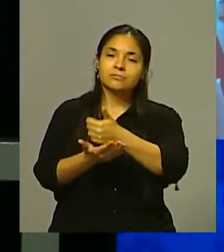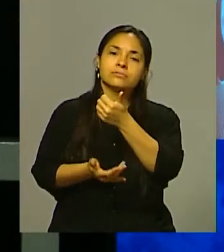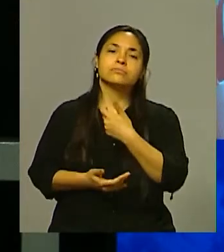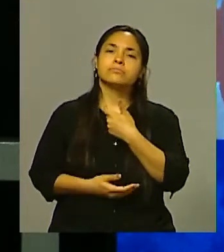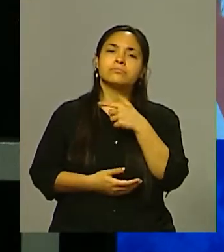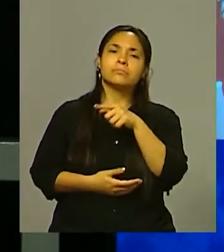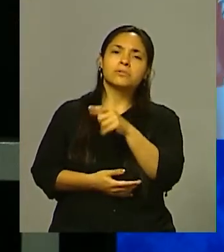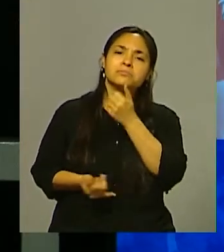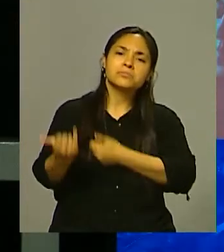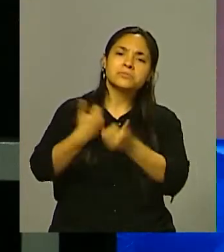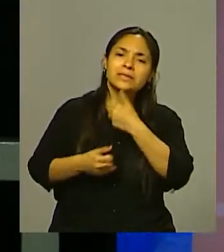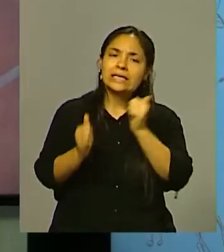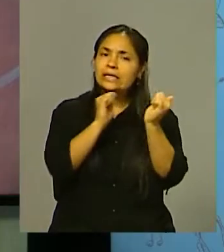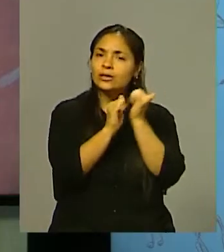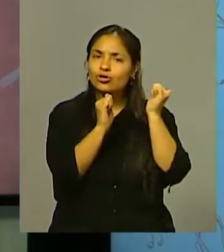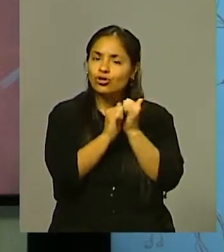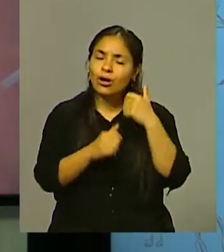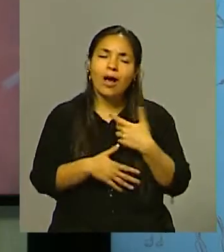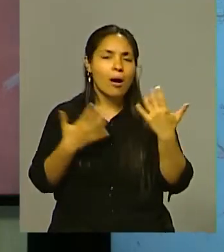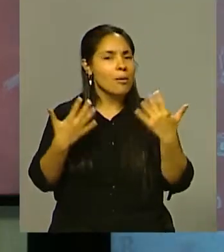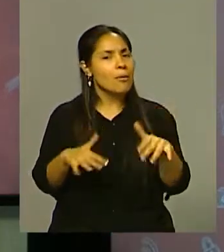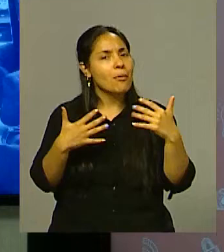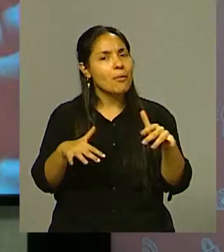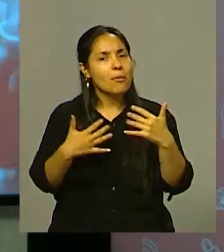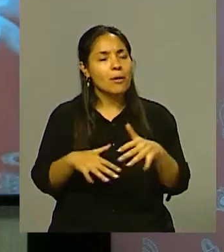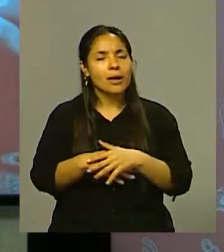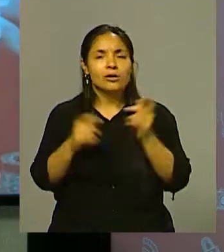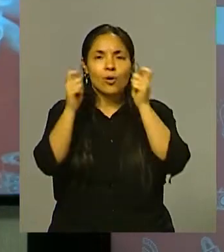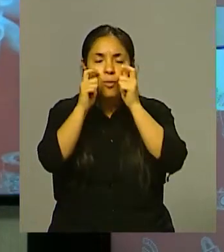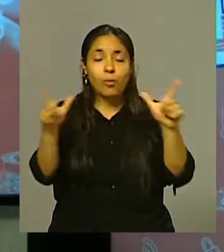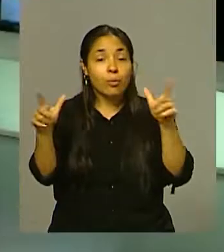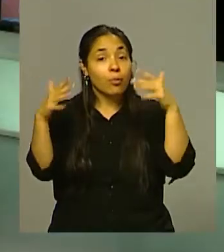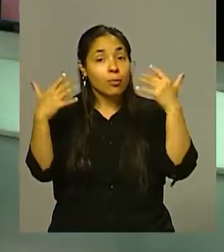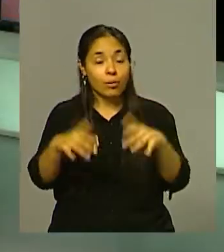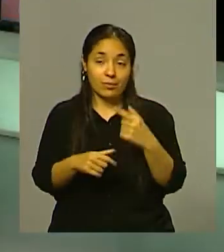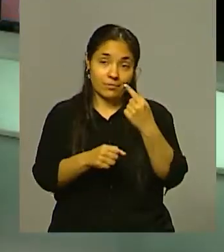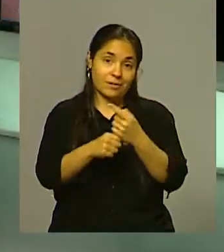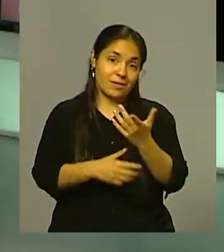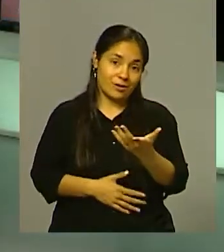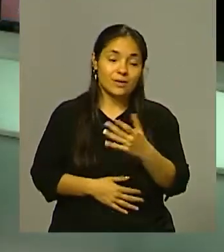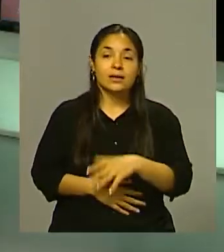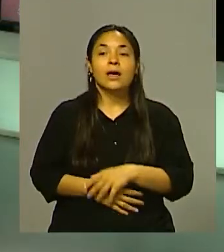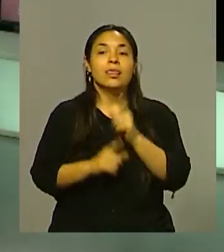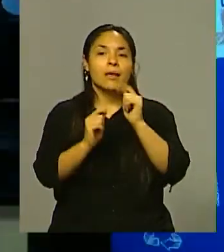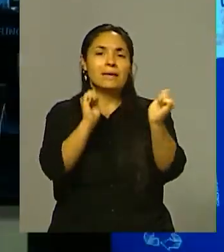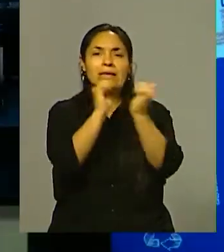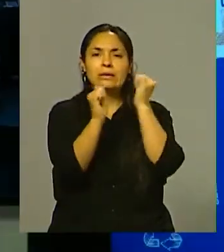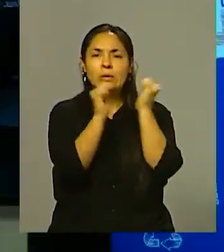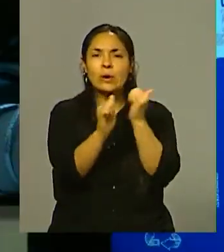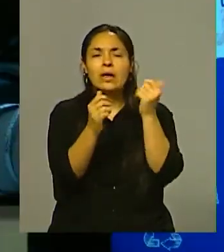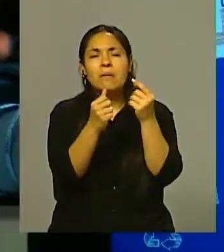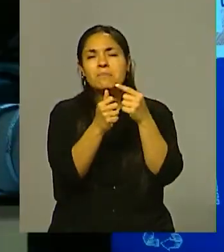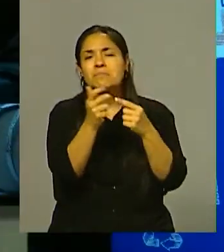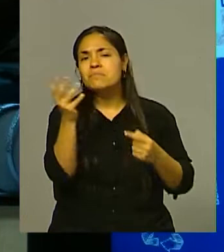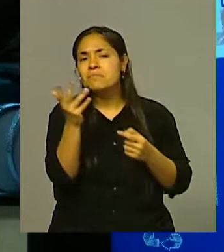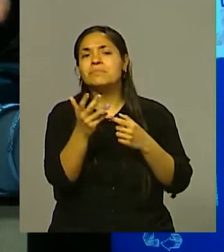lo que significaba esta historia, decíamos, qué increíble primero, y segundo, cuántas historias también habrá que